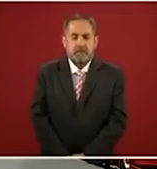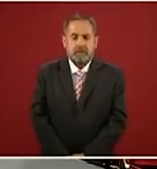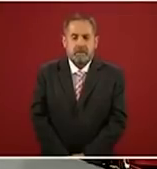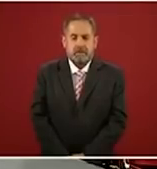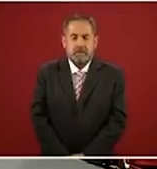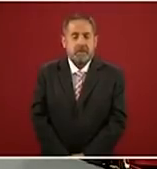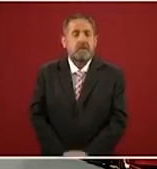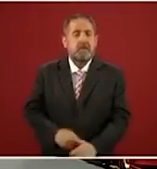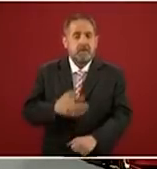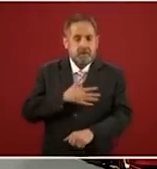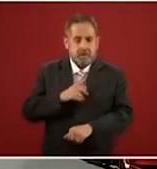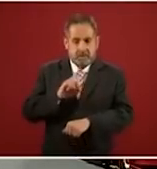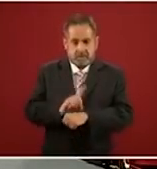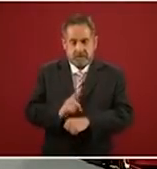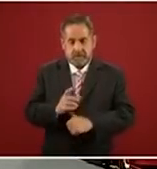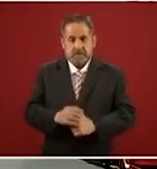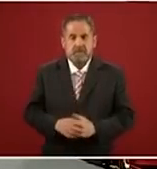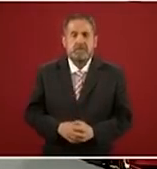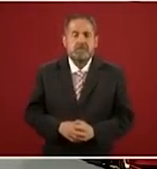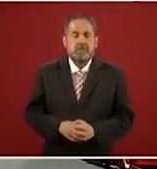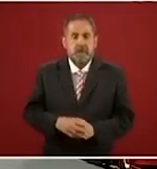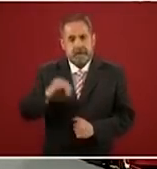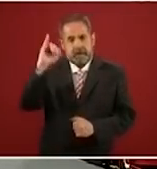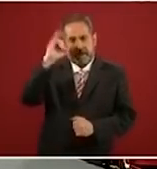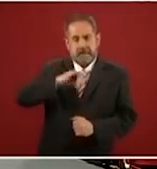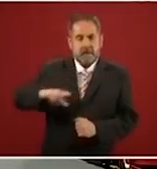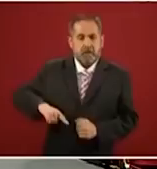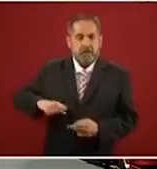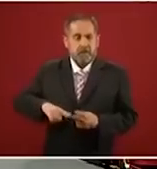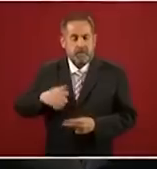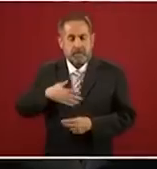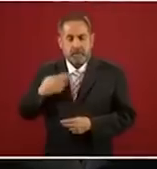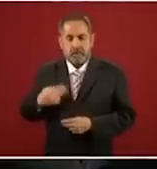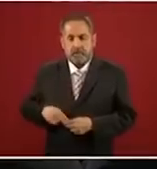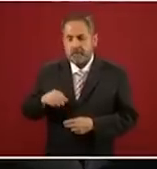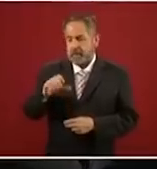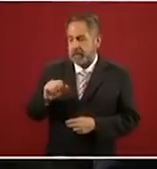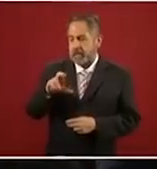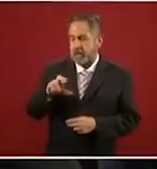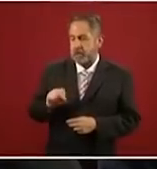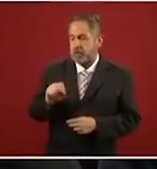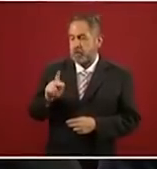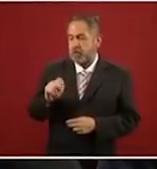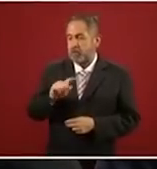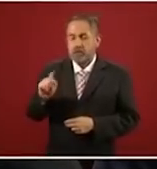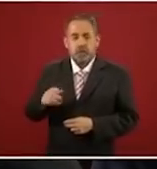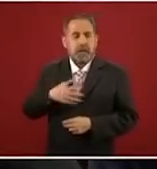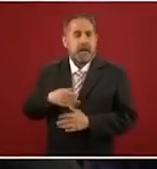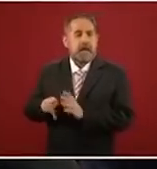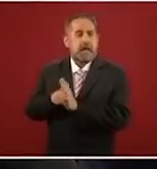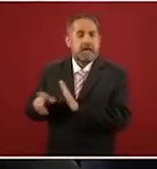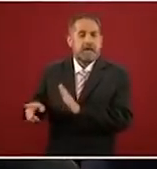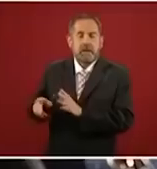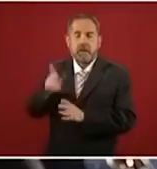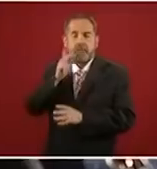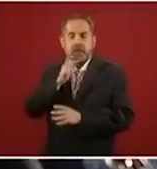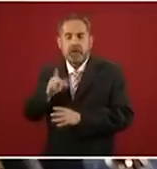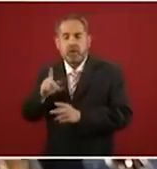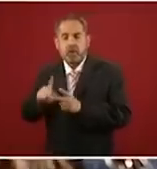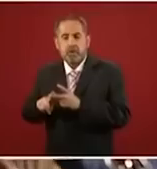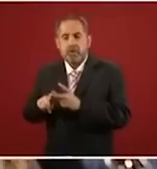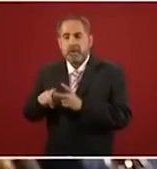buenos días jefe de gobierno carlos pozos reportero de la revista petróleo energía y del canal la